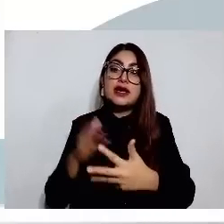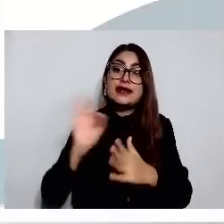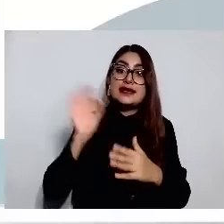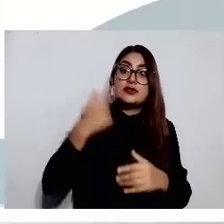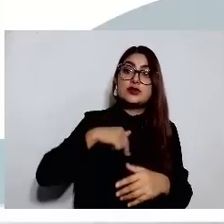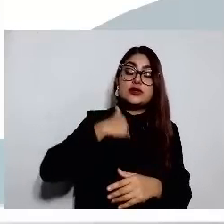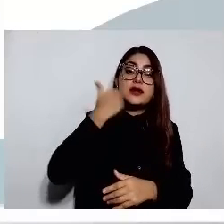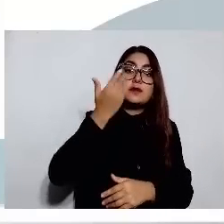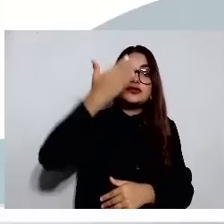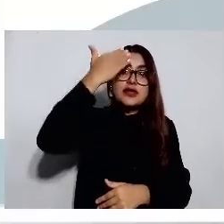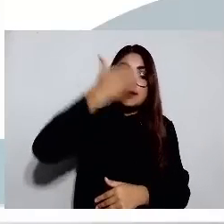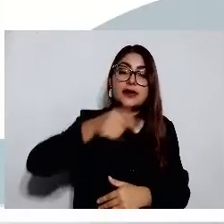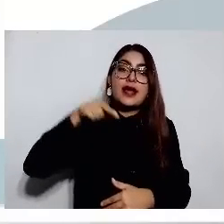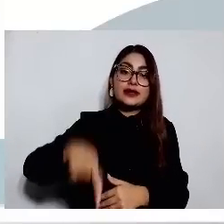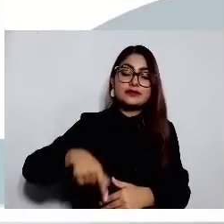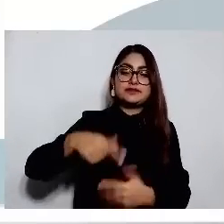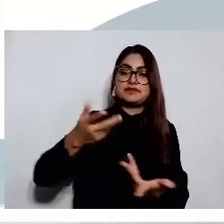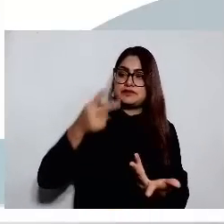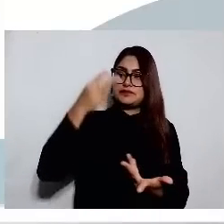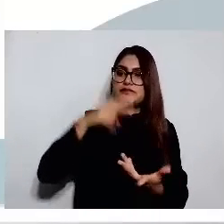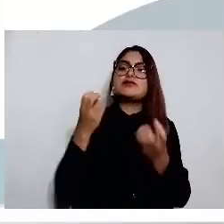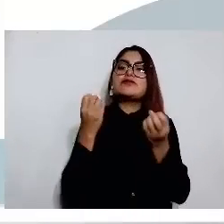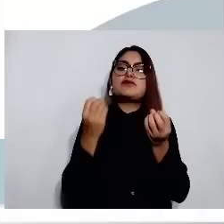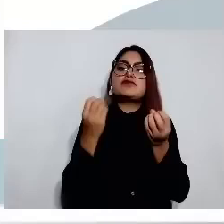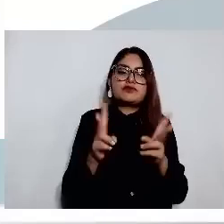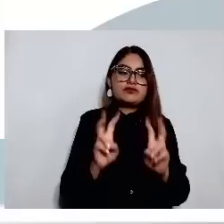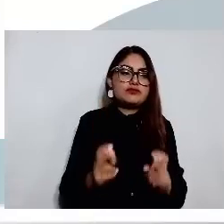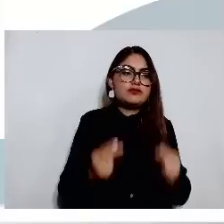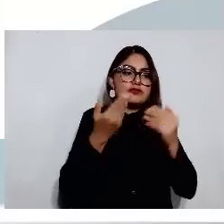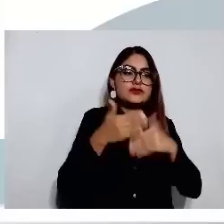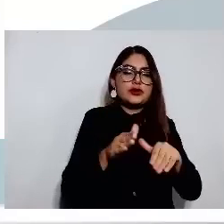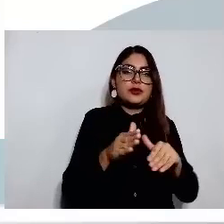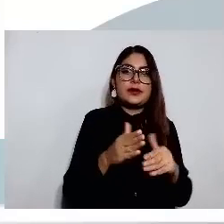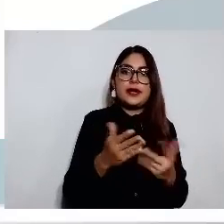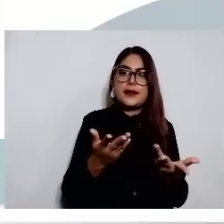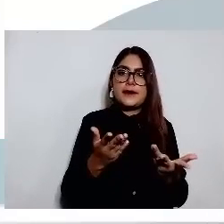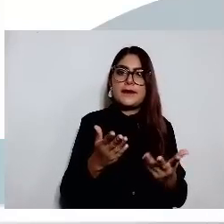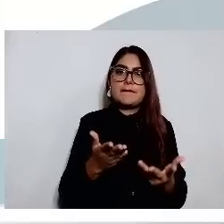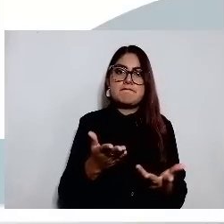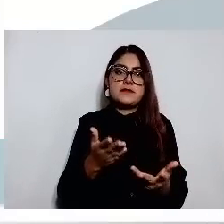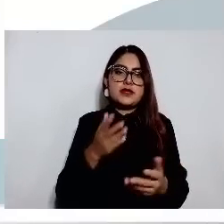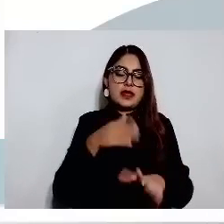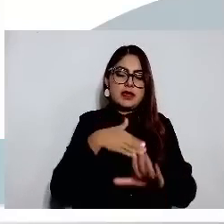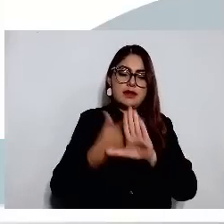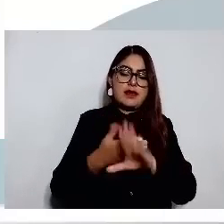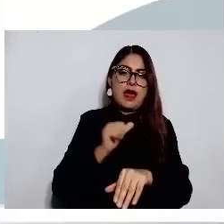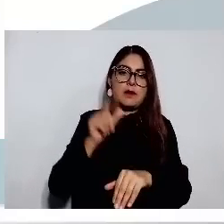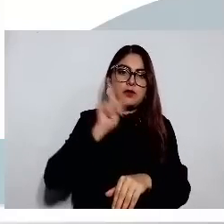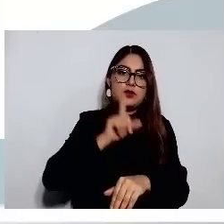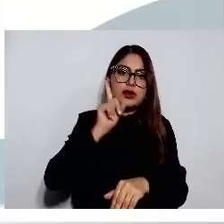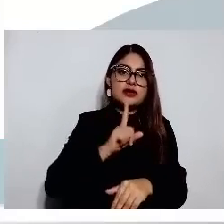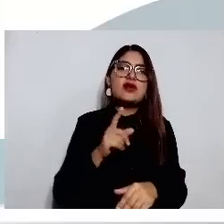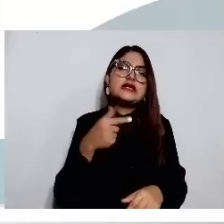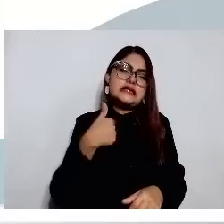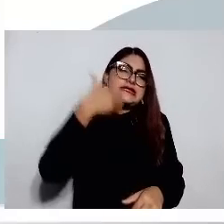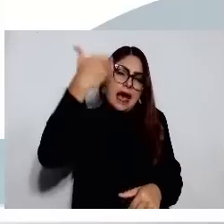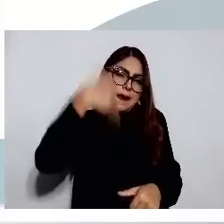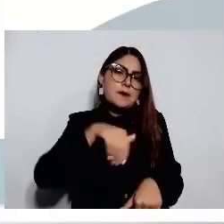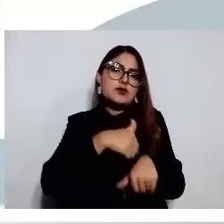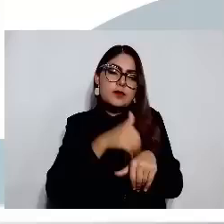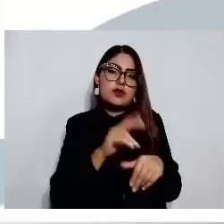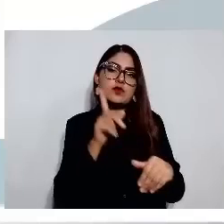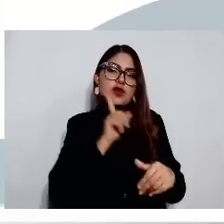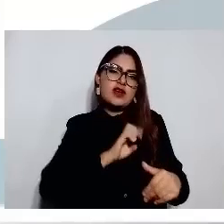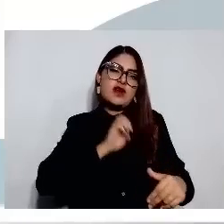llegando a la justicia, solo podemos tener el número de los feminicidios, pero no podemos saber cuántos de esos asesinatos están en